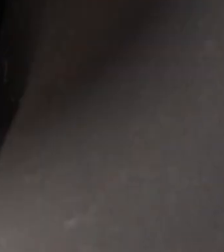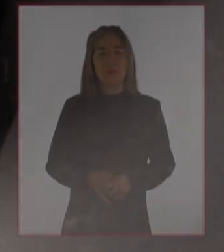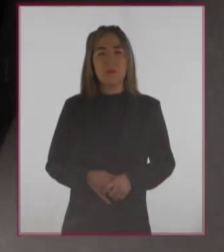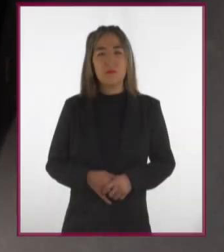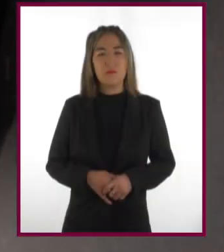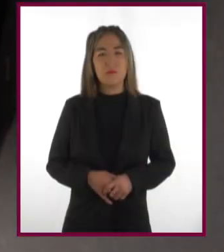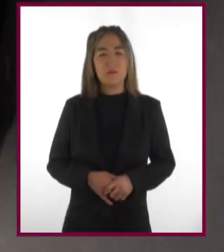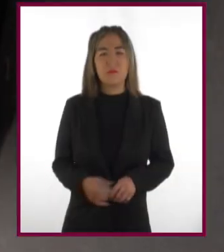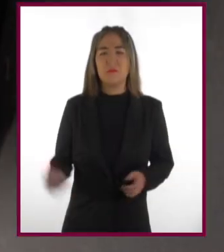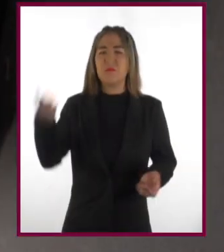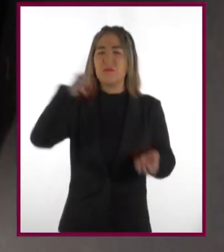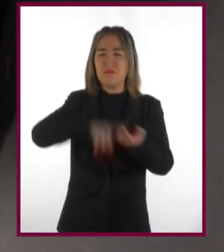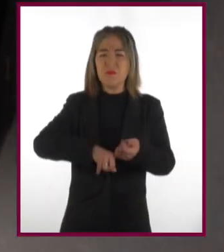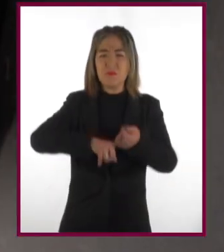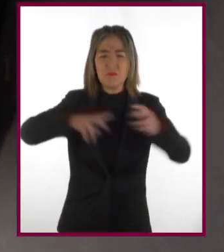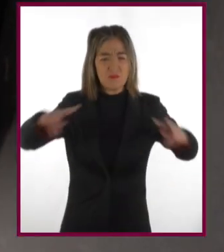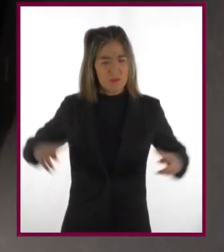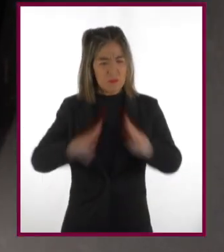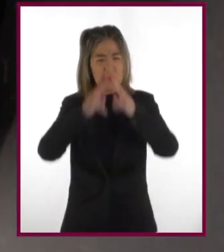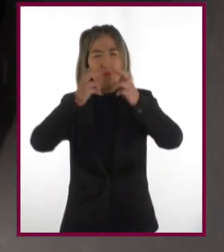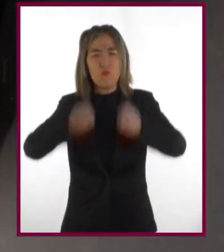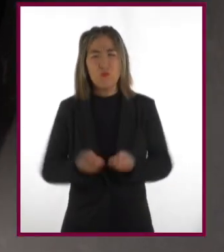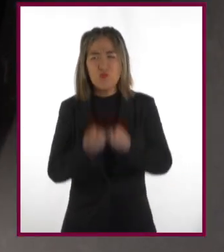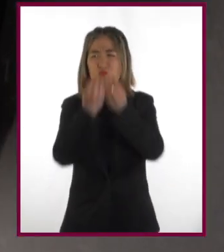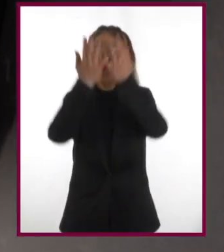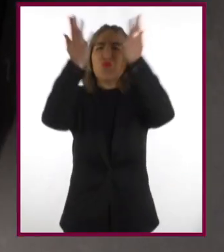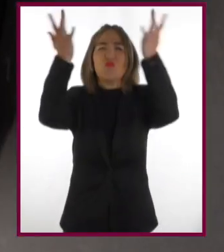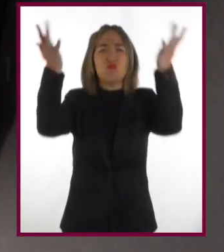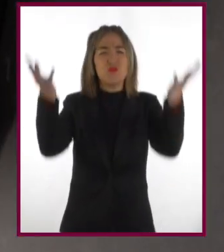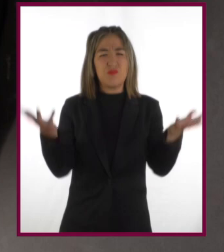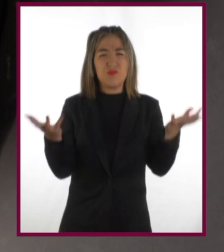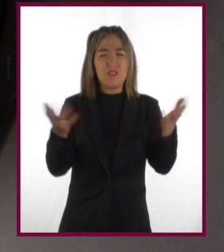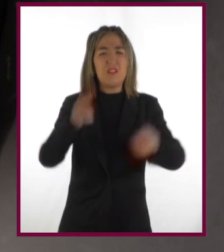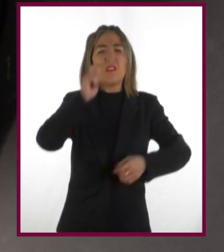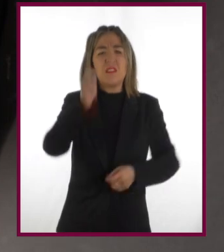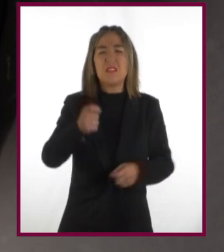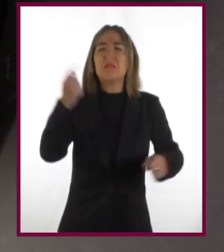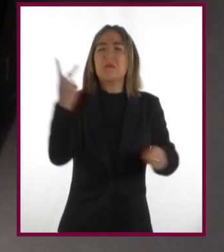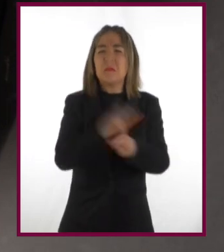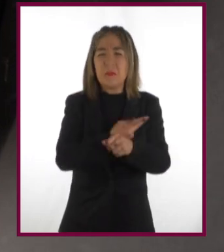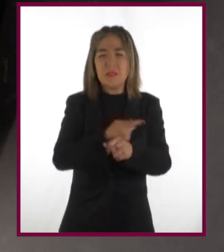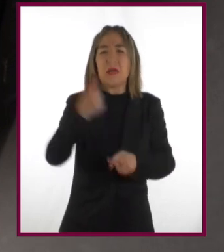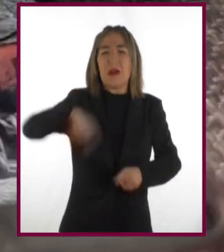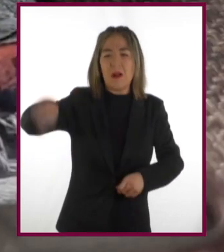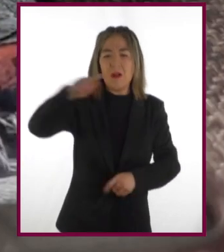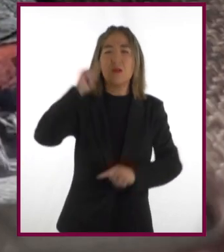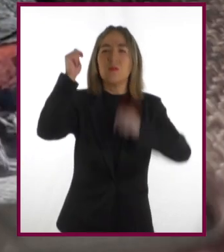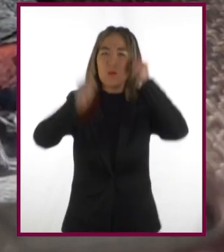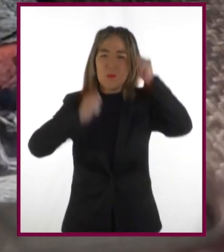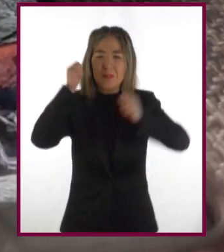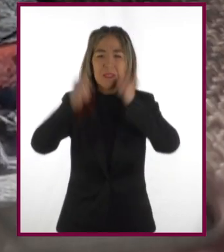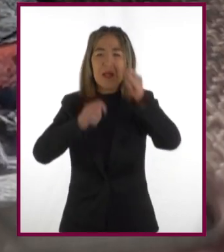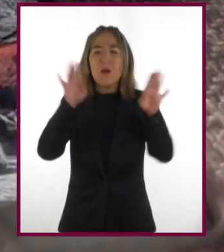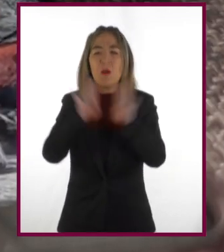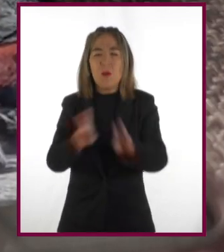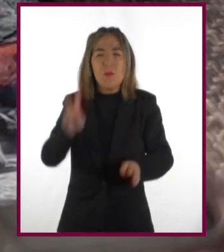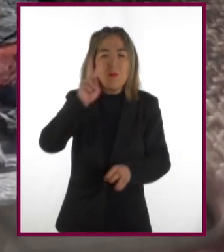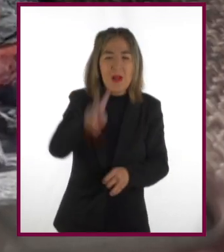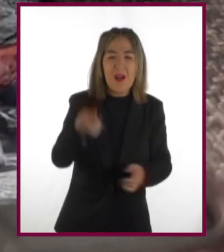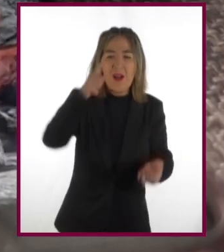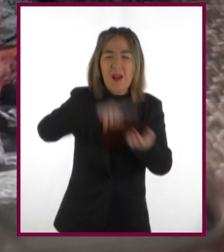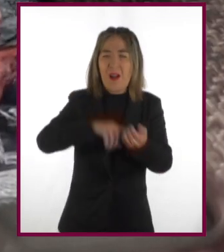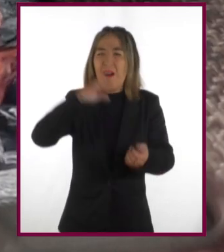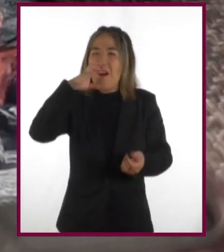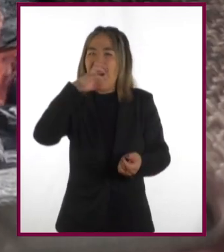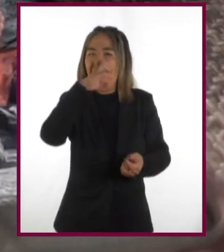Sin embargo, la erupción del volcán no ha sido tan violenta como en otros casos, lo que ha permitido a los turistas acercarse a la lava